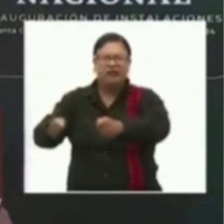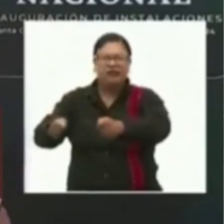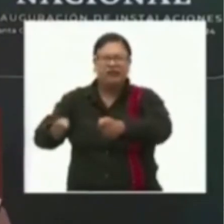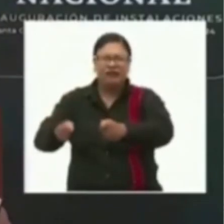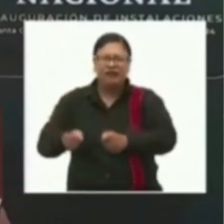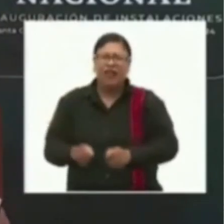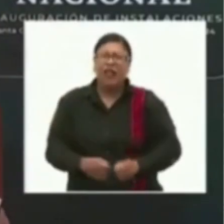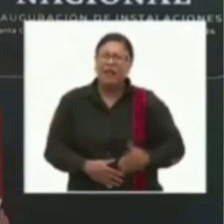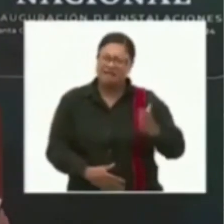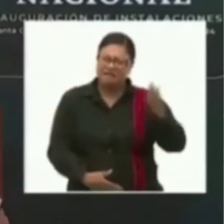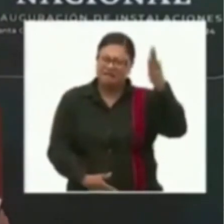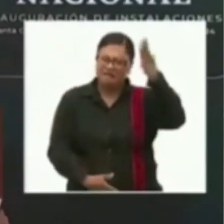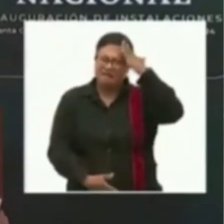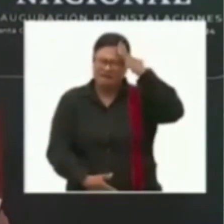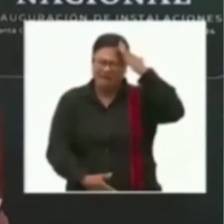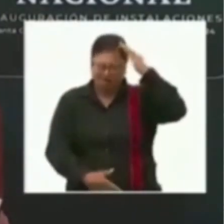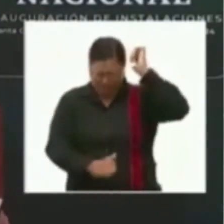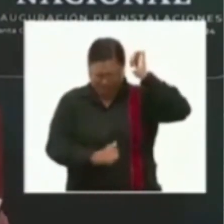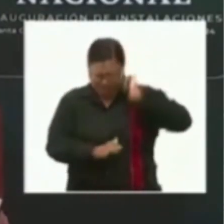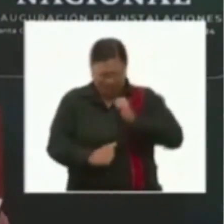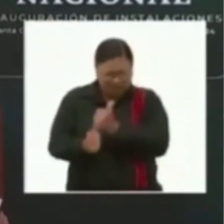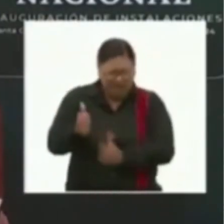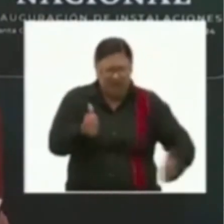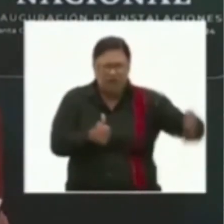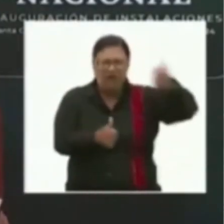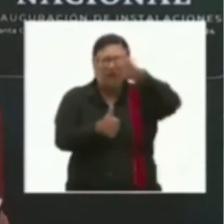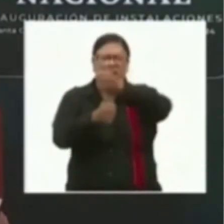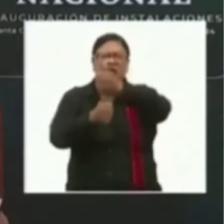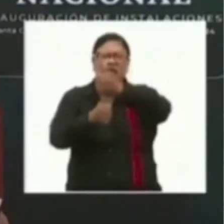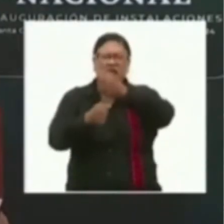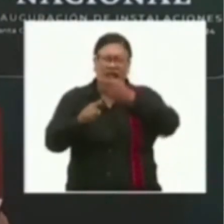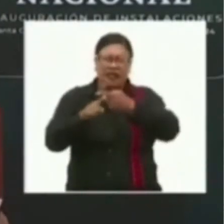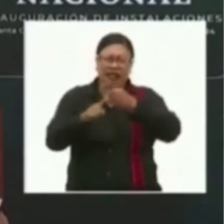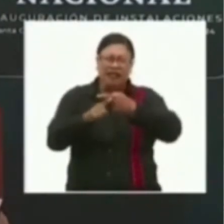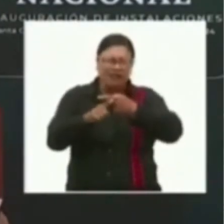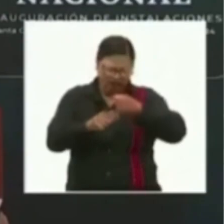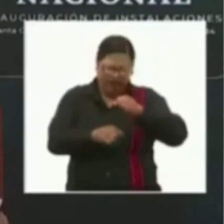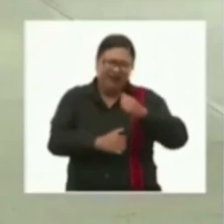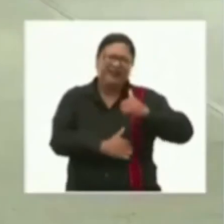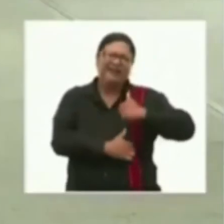comandante suprema de las Fuerzas Armadas,